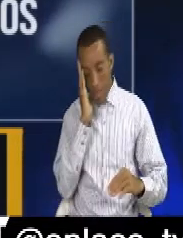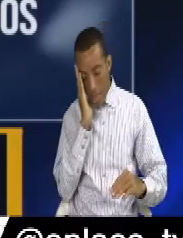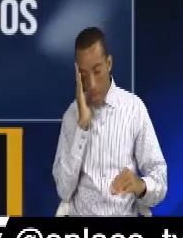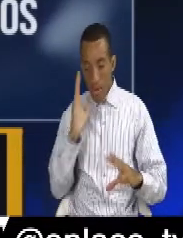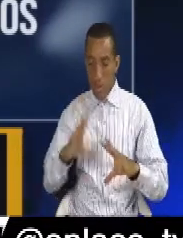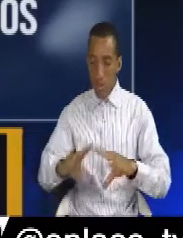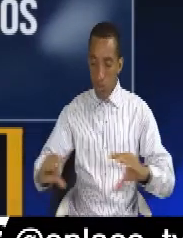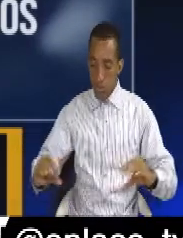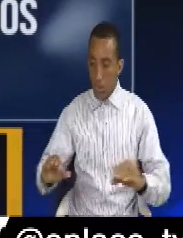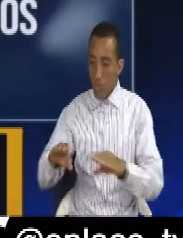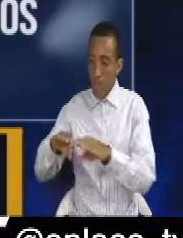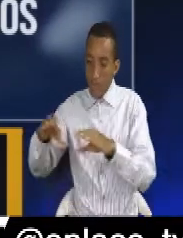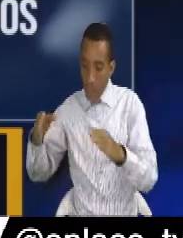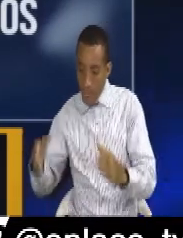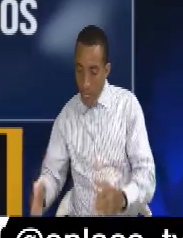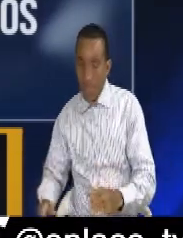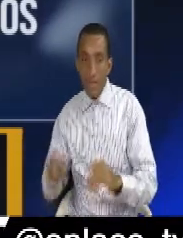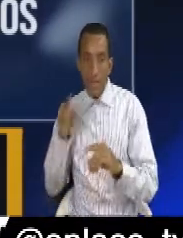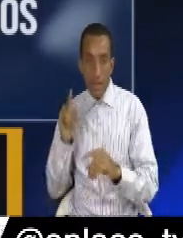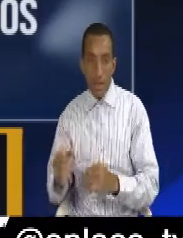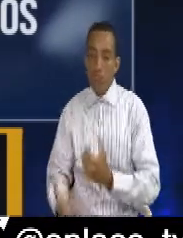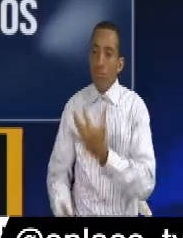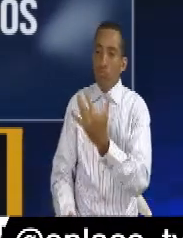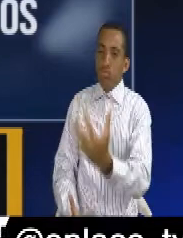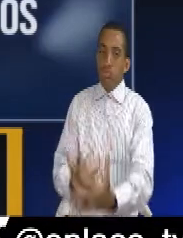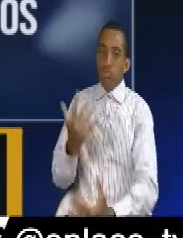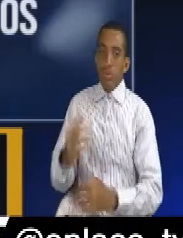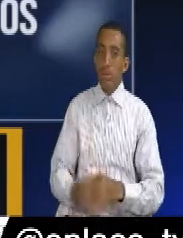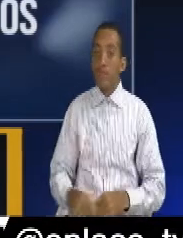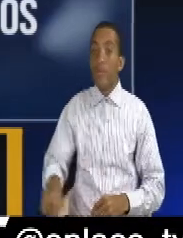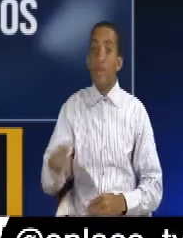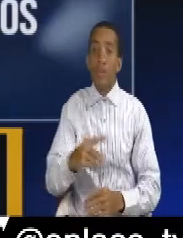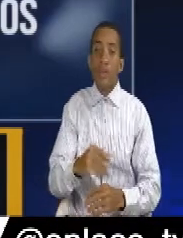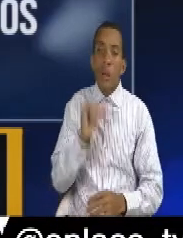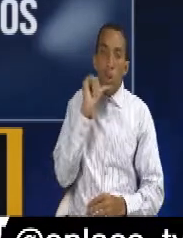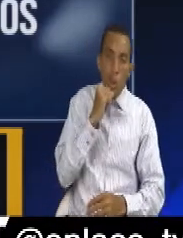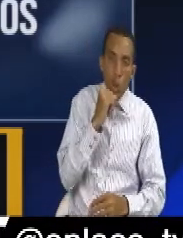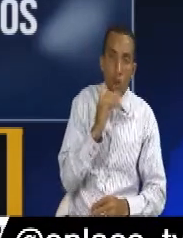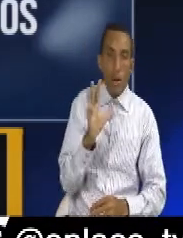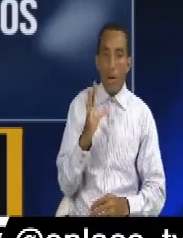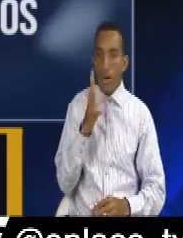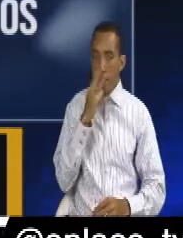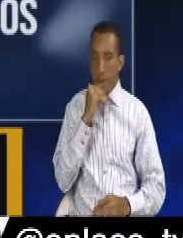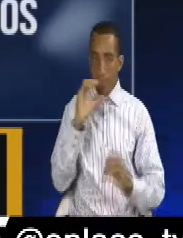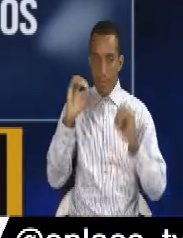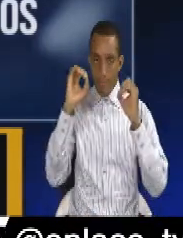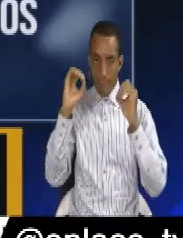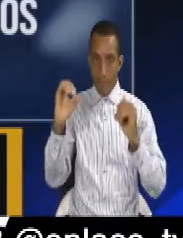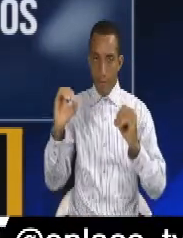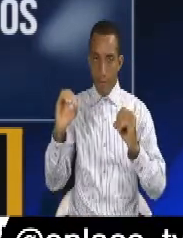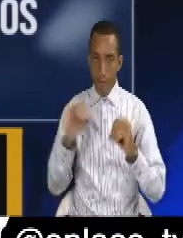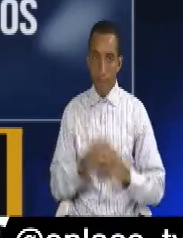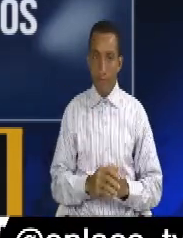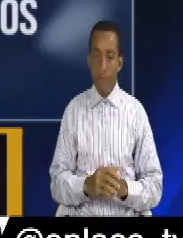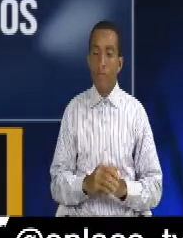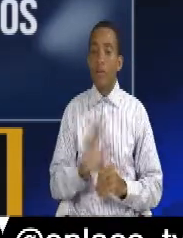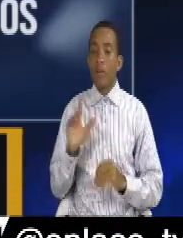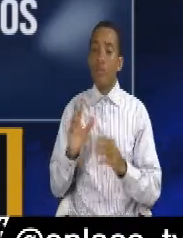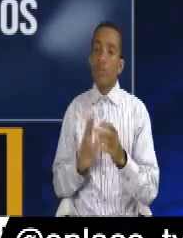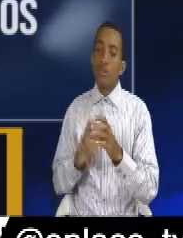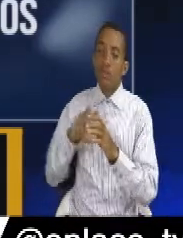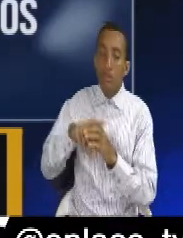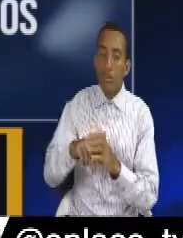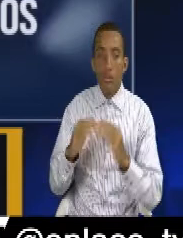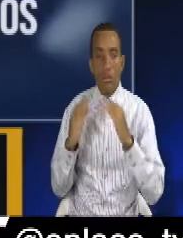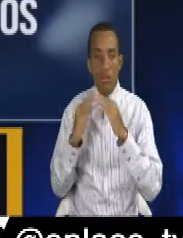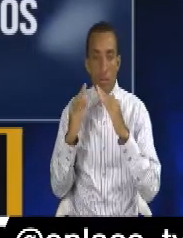Afortunadamente, 0 lesionados, la difícil poder ingresar hasta esta habitación ya que dentro de esta residencia hay